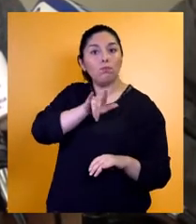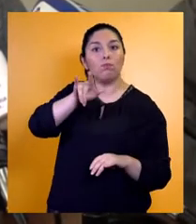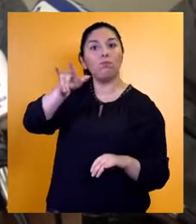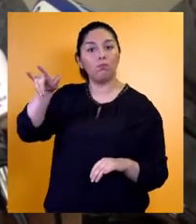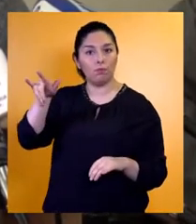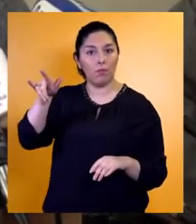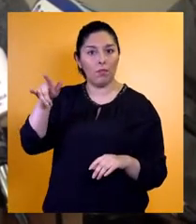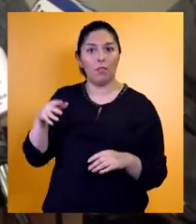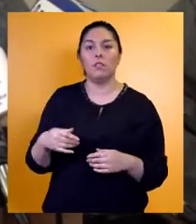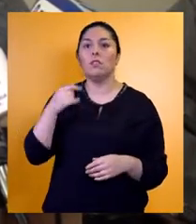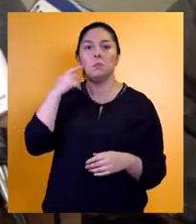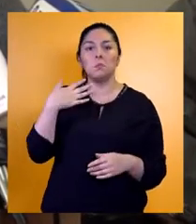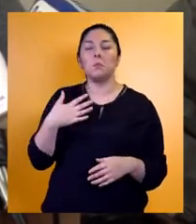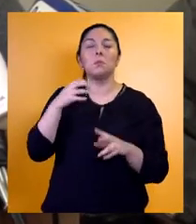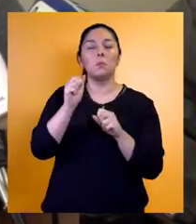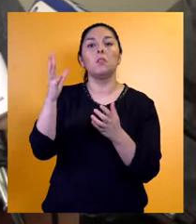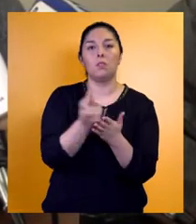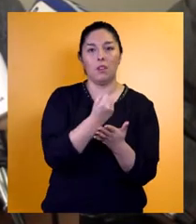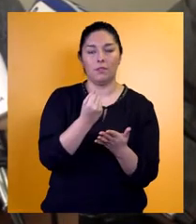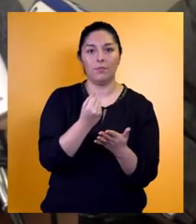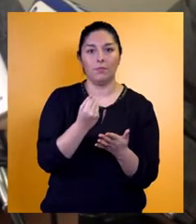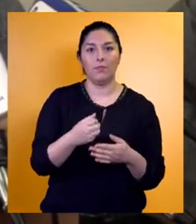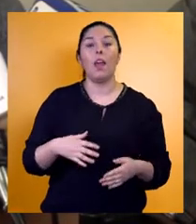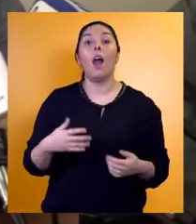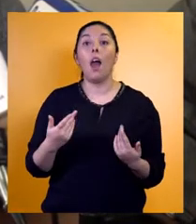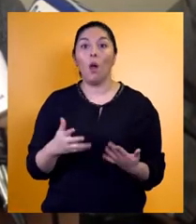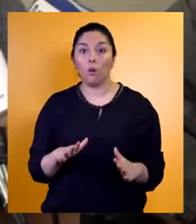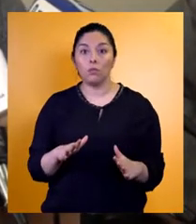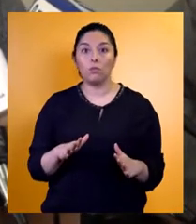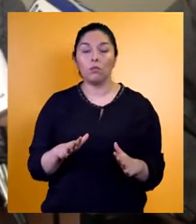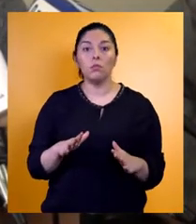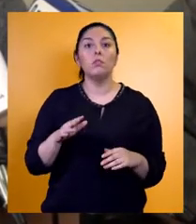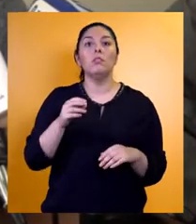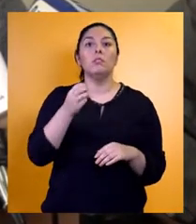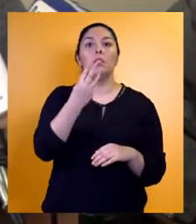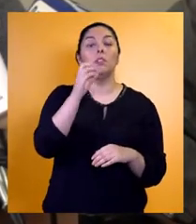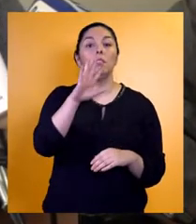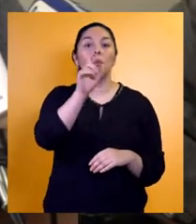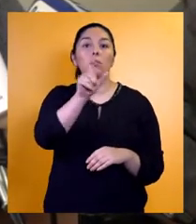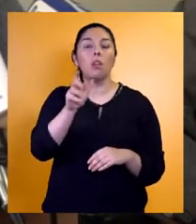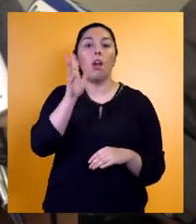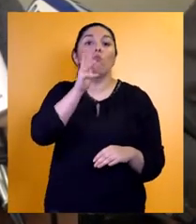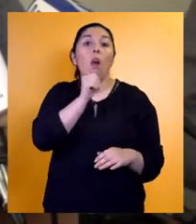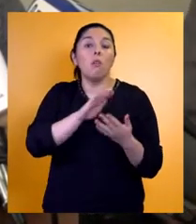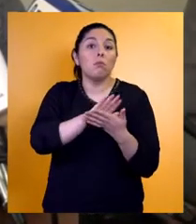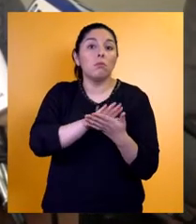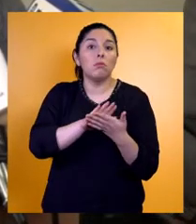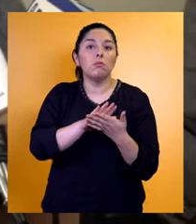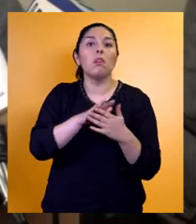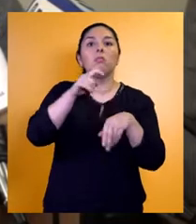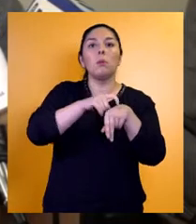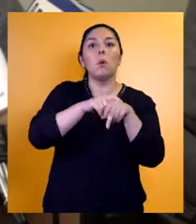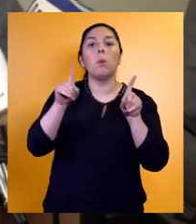que es algo que se puede llegar a hacer. Si no se suben 35 personas por tramo,